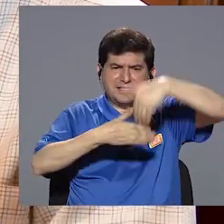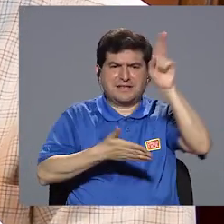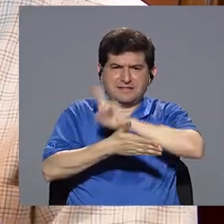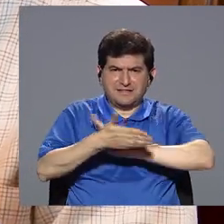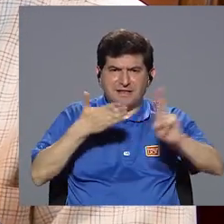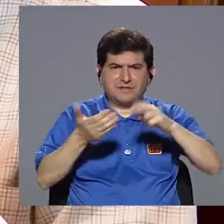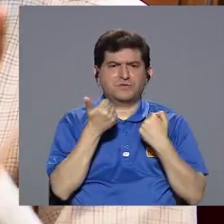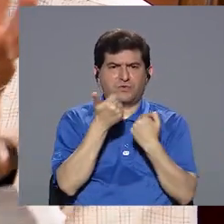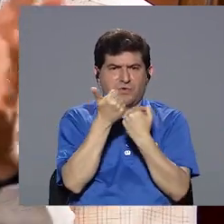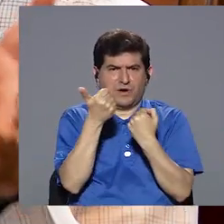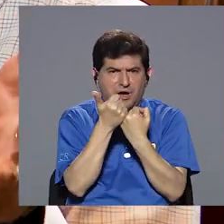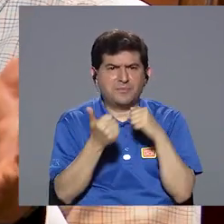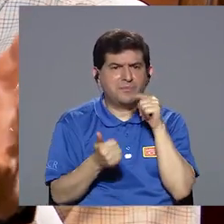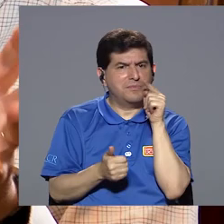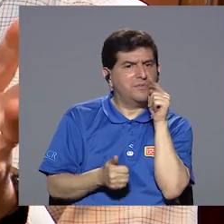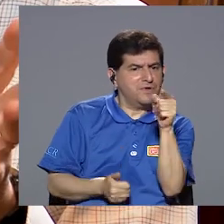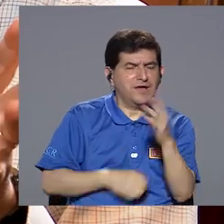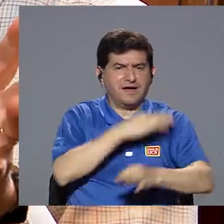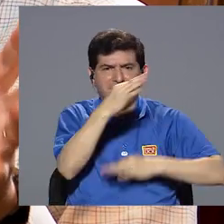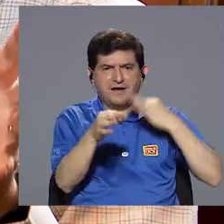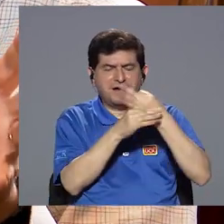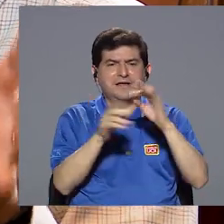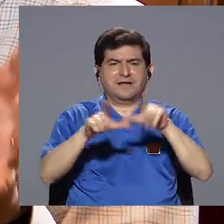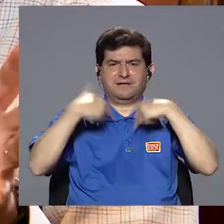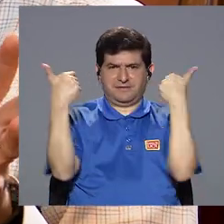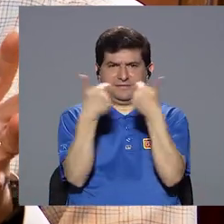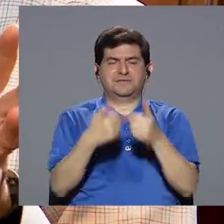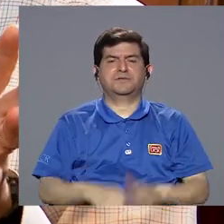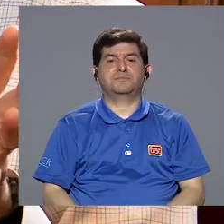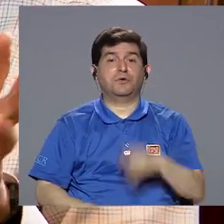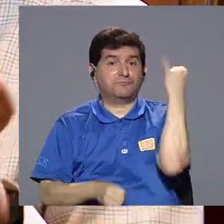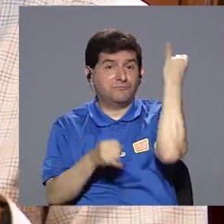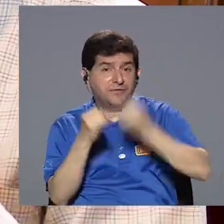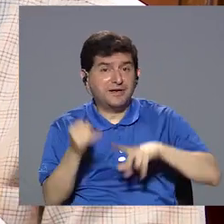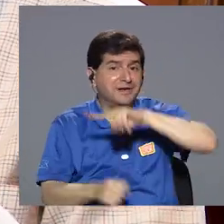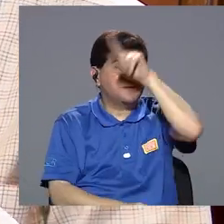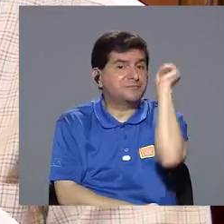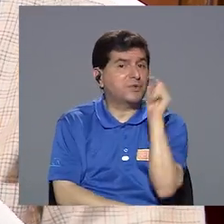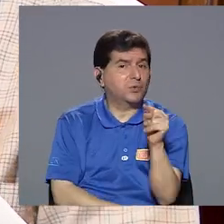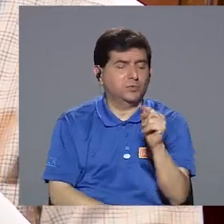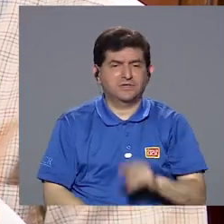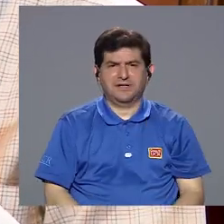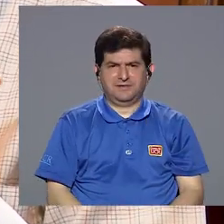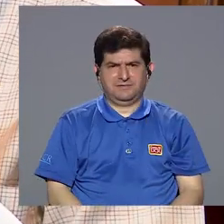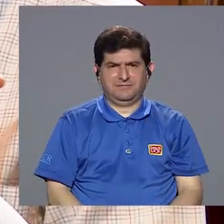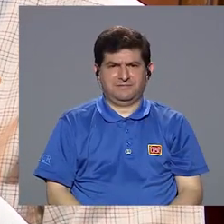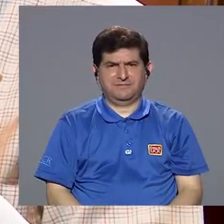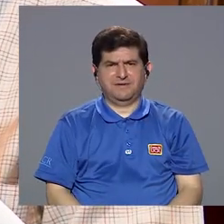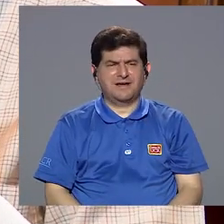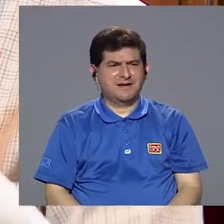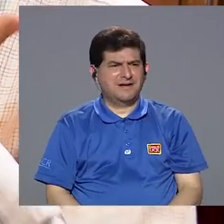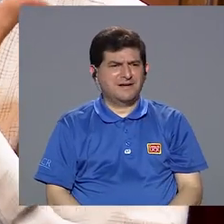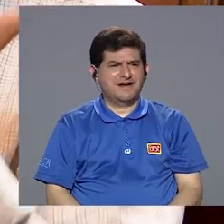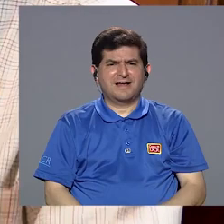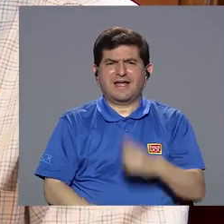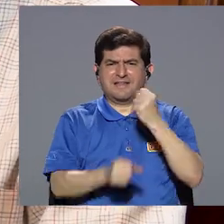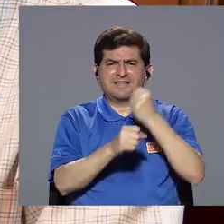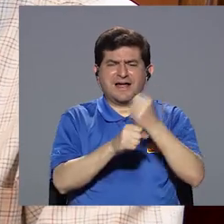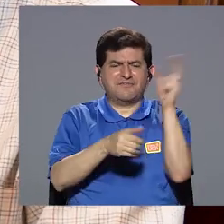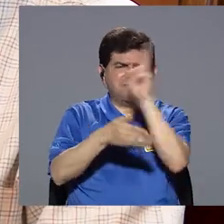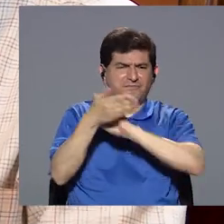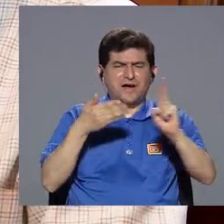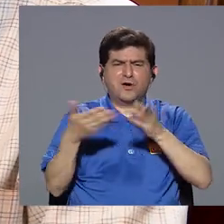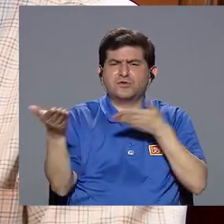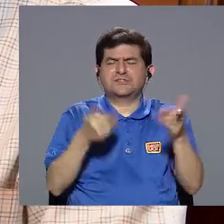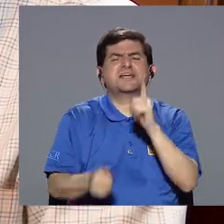de la universidad que apoyan a ese es ese tipo de sector en última instancia la pregunta es a quién les sirve